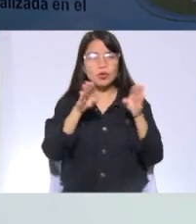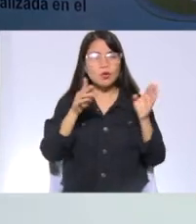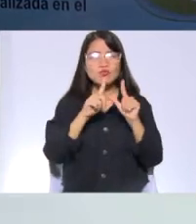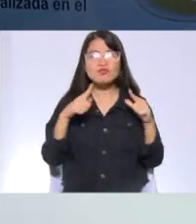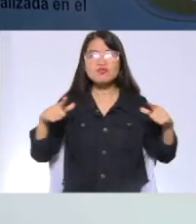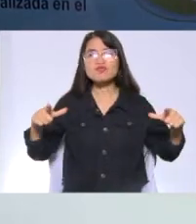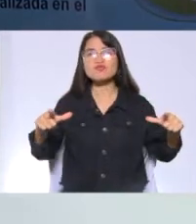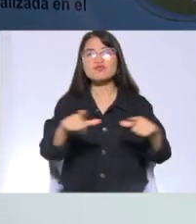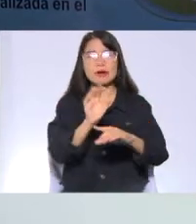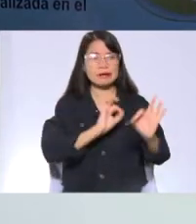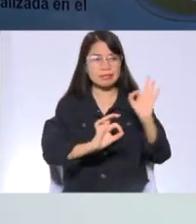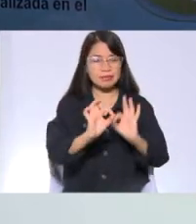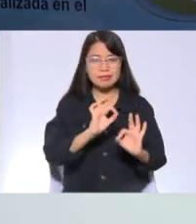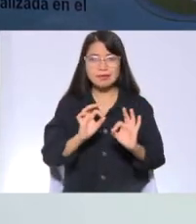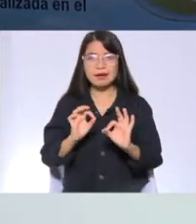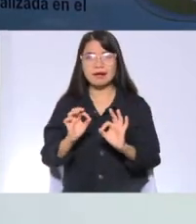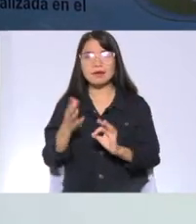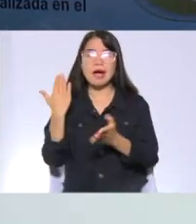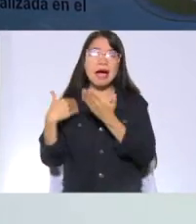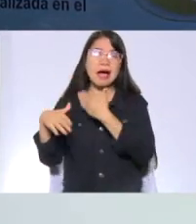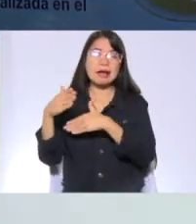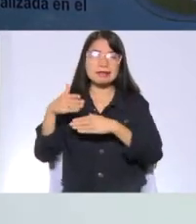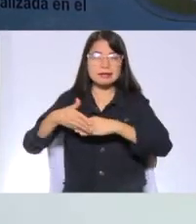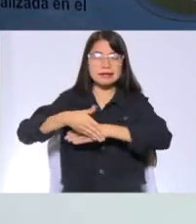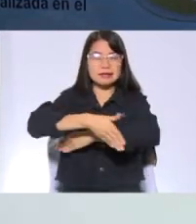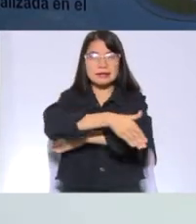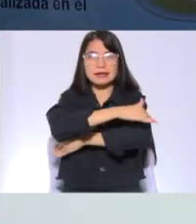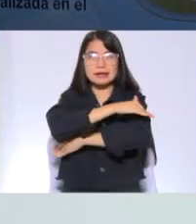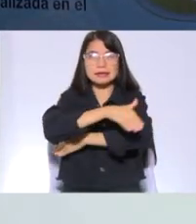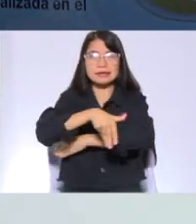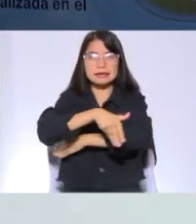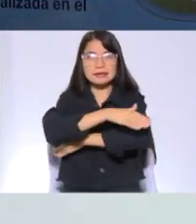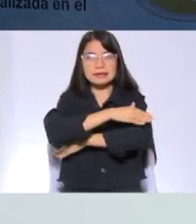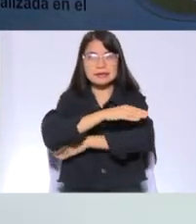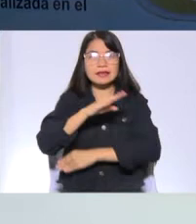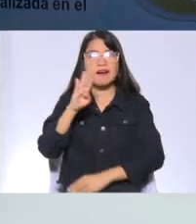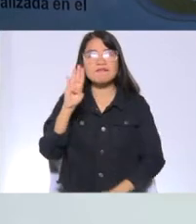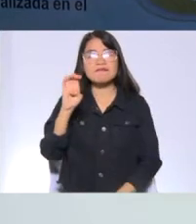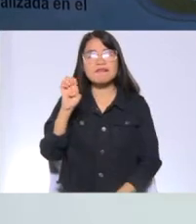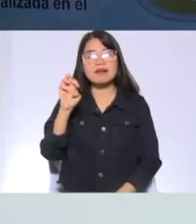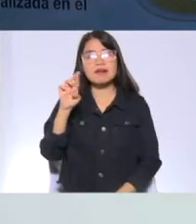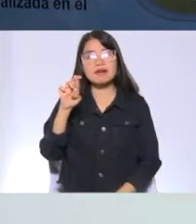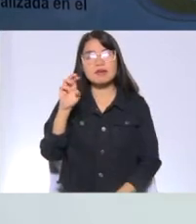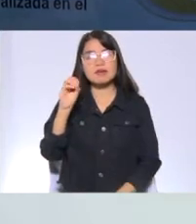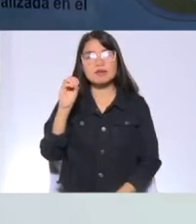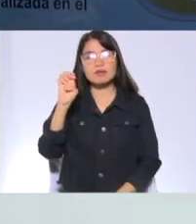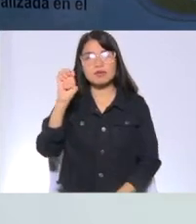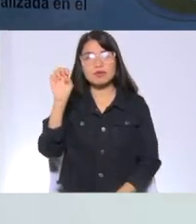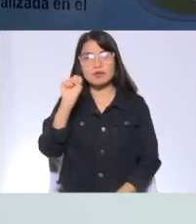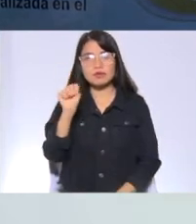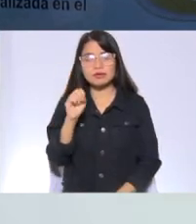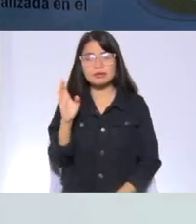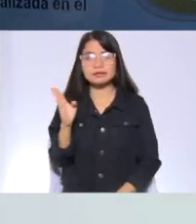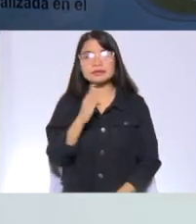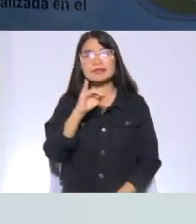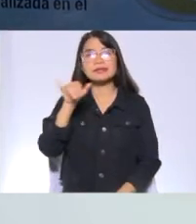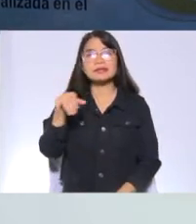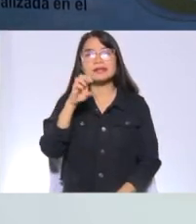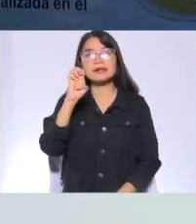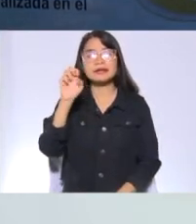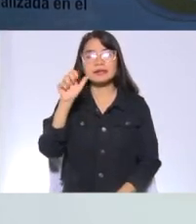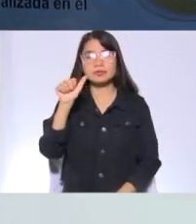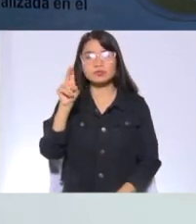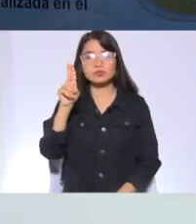entre la esquina Veroes y Jesuitas, que son nuestras esquinas que conocemos ahora, había un teatro que lo llamaban el Teatro de los